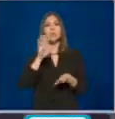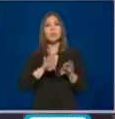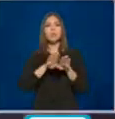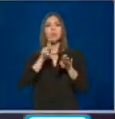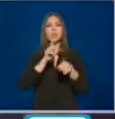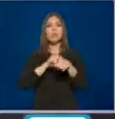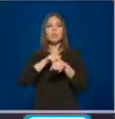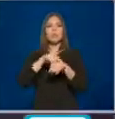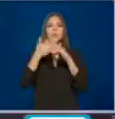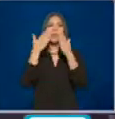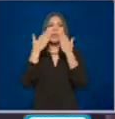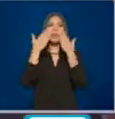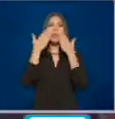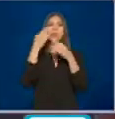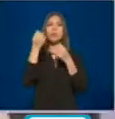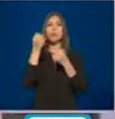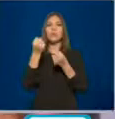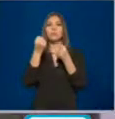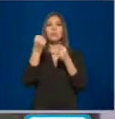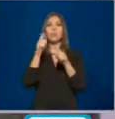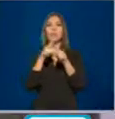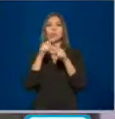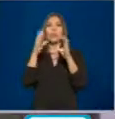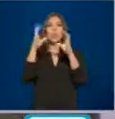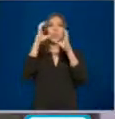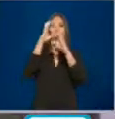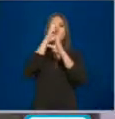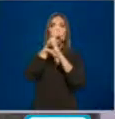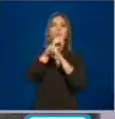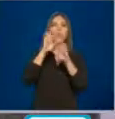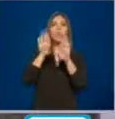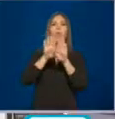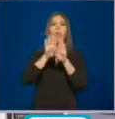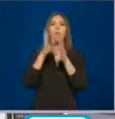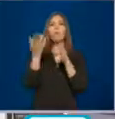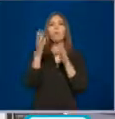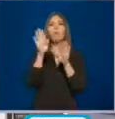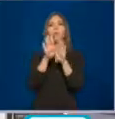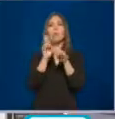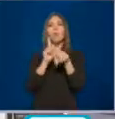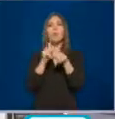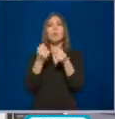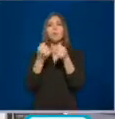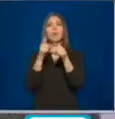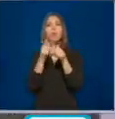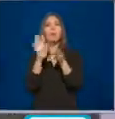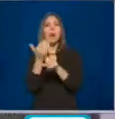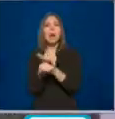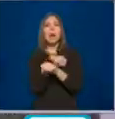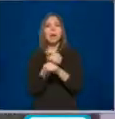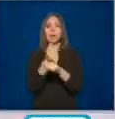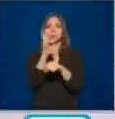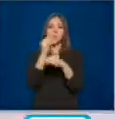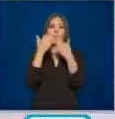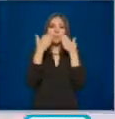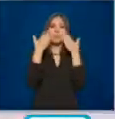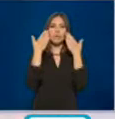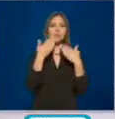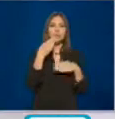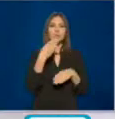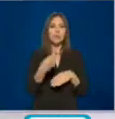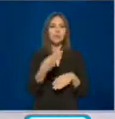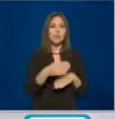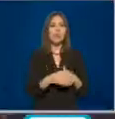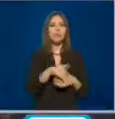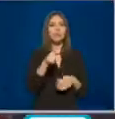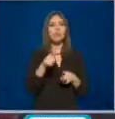pigmentación un poco más cálida, no somos tan frías Así como es. los nórdicos. Sí. Entonces este tipo de tonos nos va muy bien a todas las El mexicanas. 6 le va muy